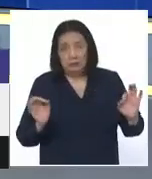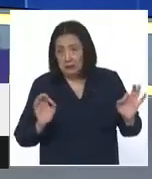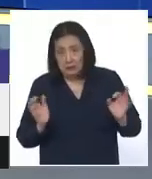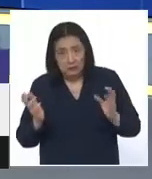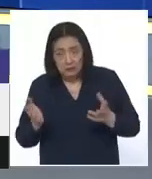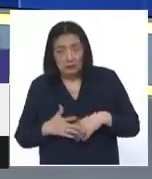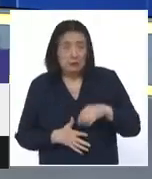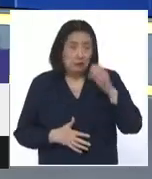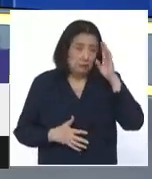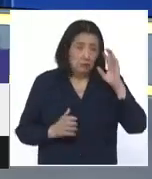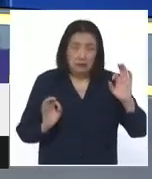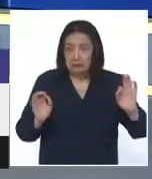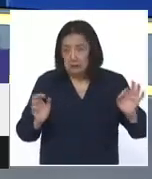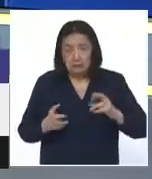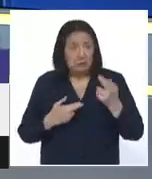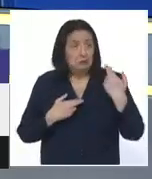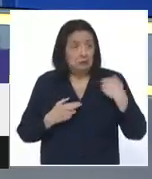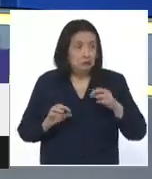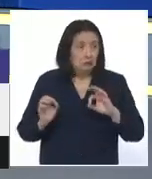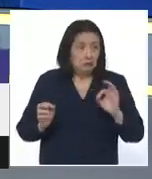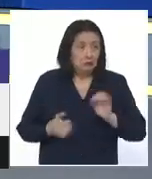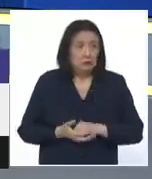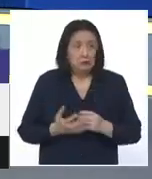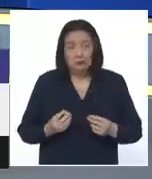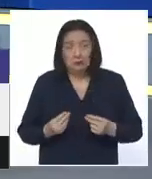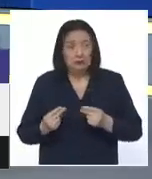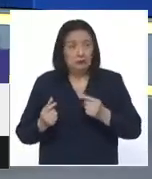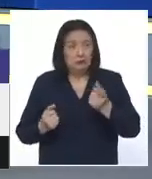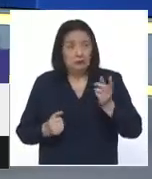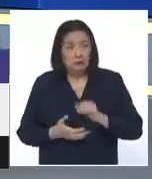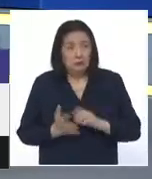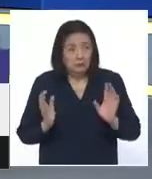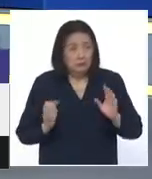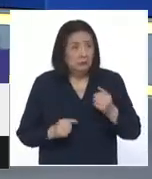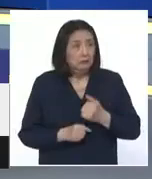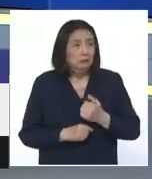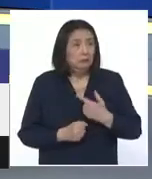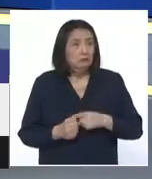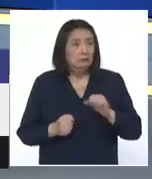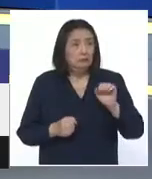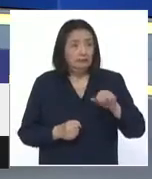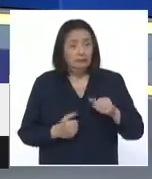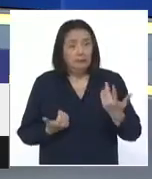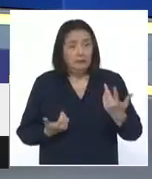nada. Las autoridades no se han hecho cargo con la celeridad pertinente y ha